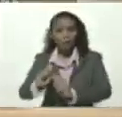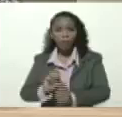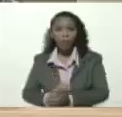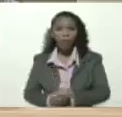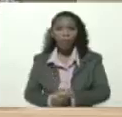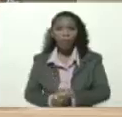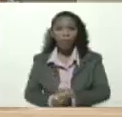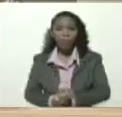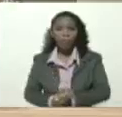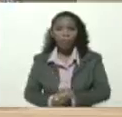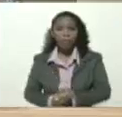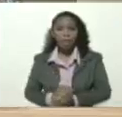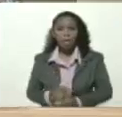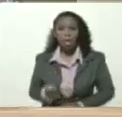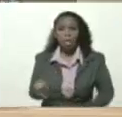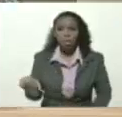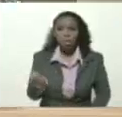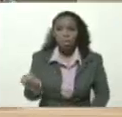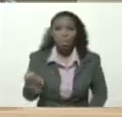de provocar